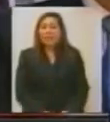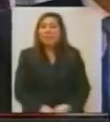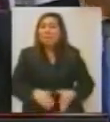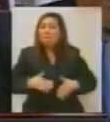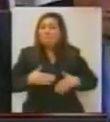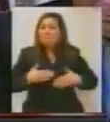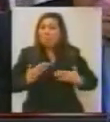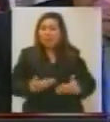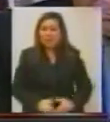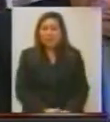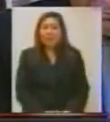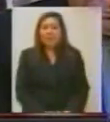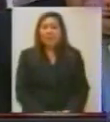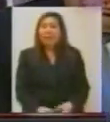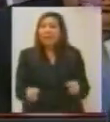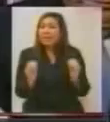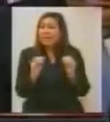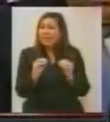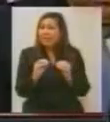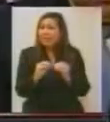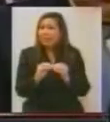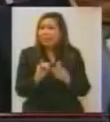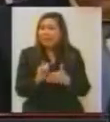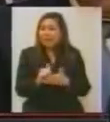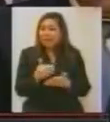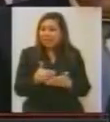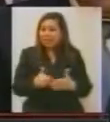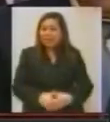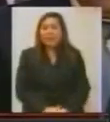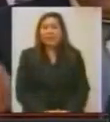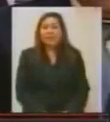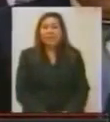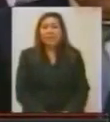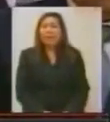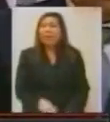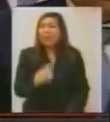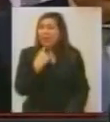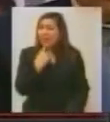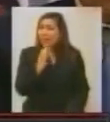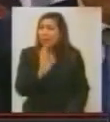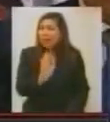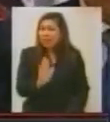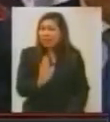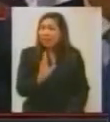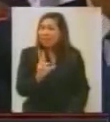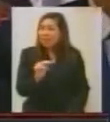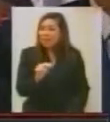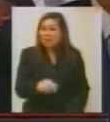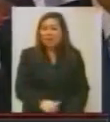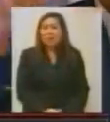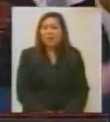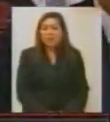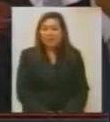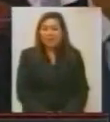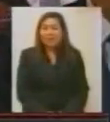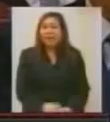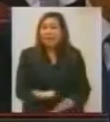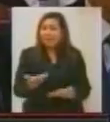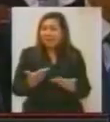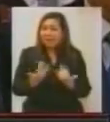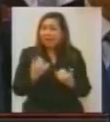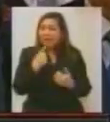puede pretender, puede creer que ha sido maltratado? Además, ¿lo ha dicho ella? Me parece que no. Tal vez alguien